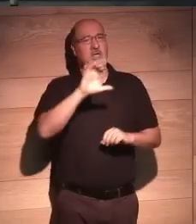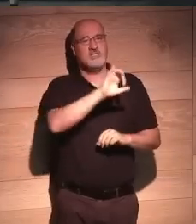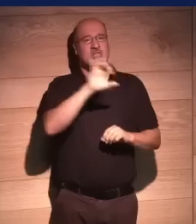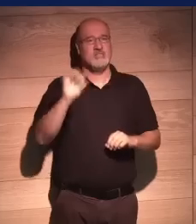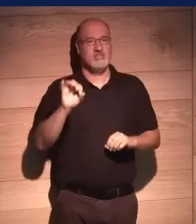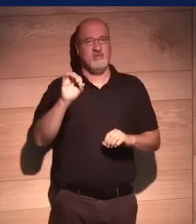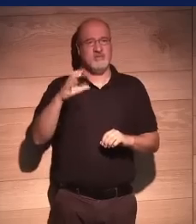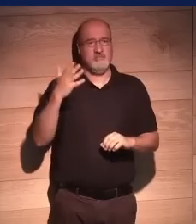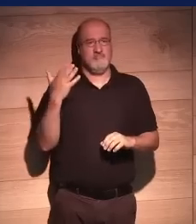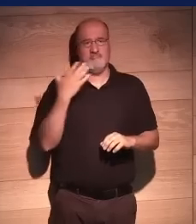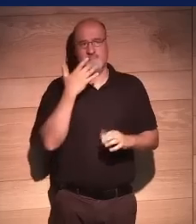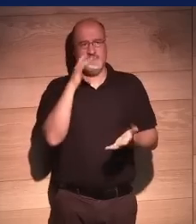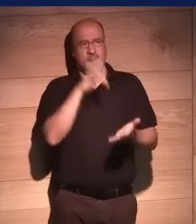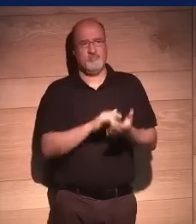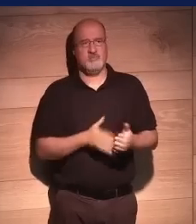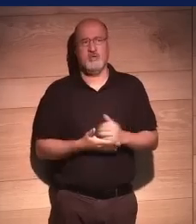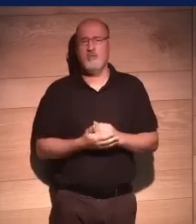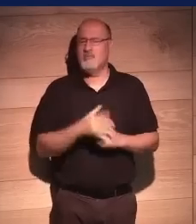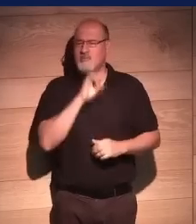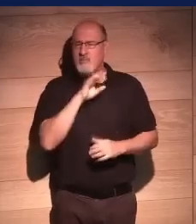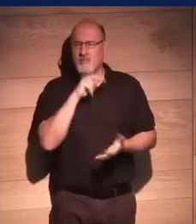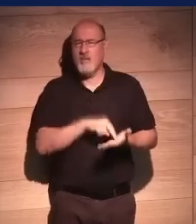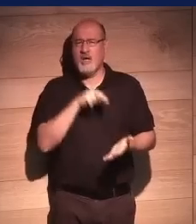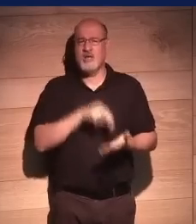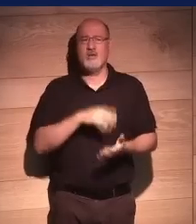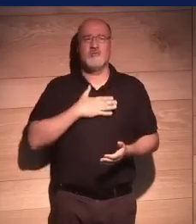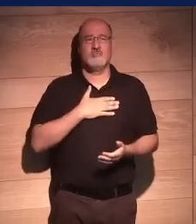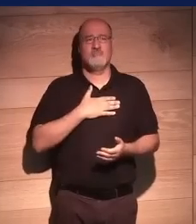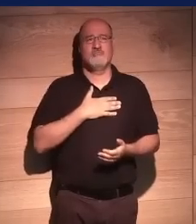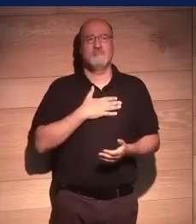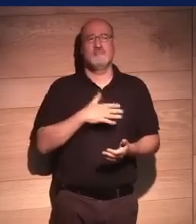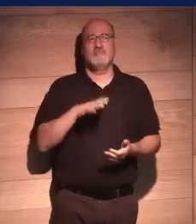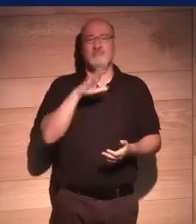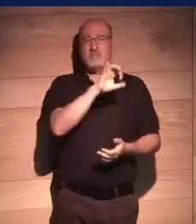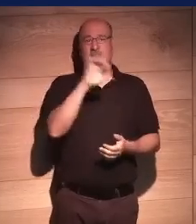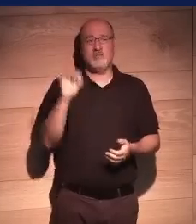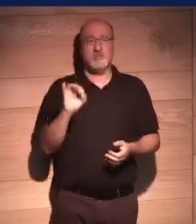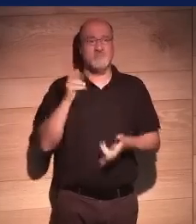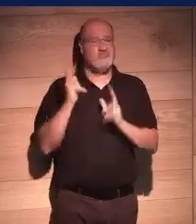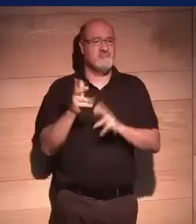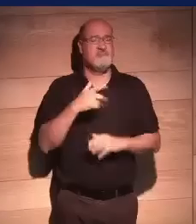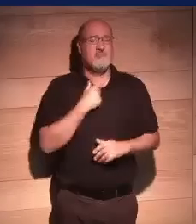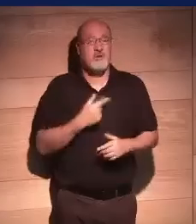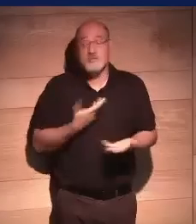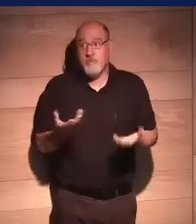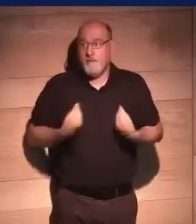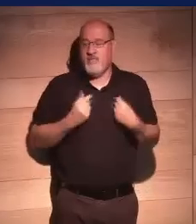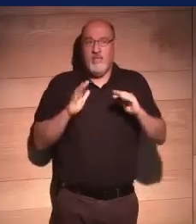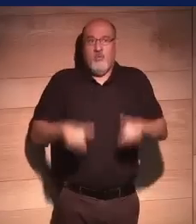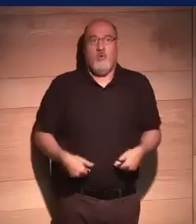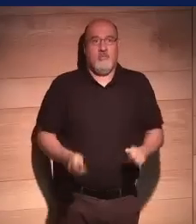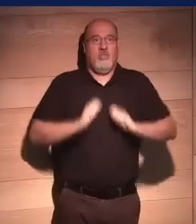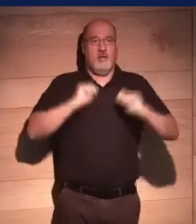hace no sé cuántos años, y oiga, cuánto me alegro de haberlo visto, porque me alegró usted no sé qué. Y eso te devuelve la vida, no el hecho de